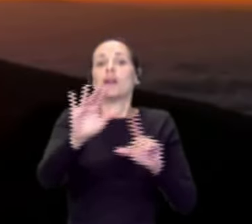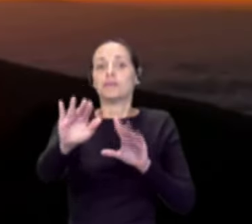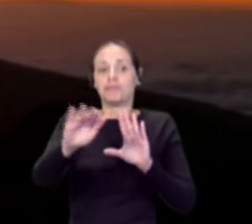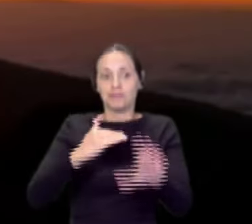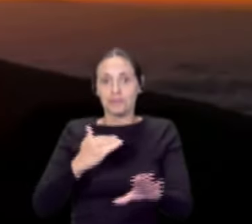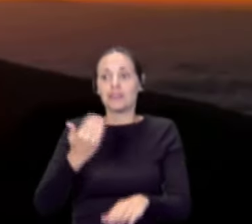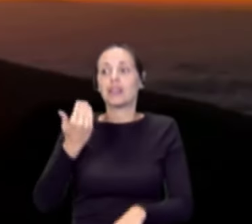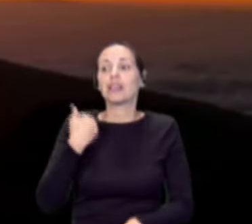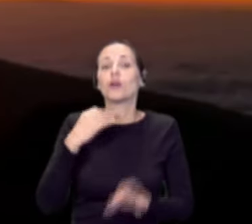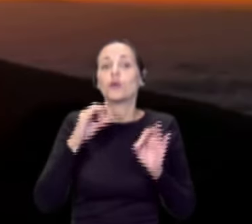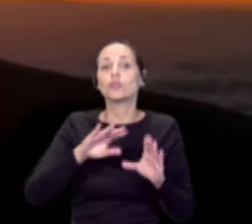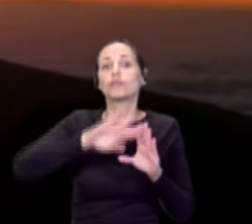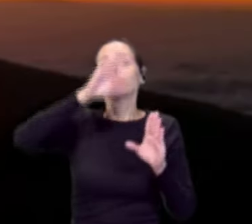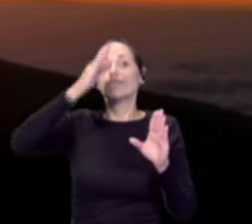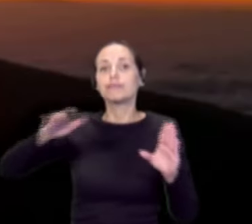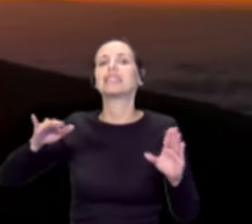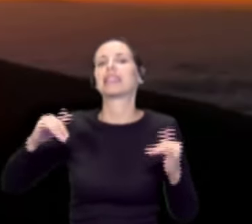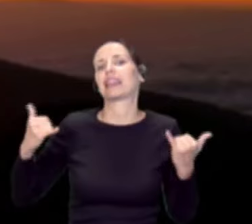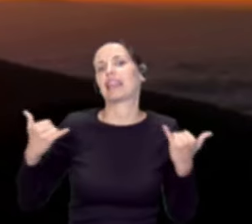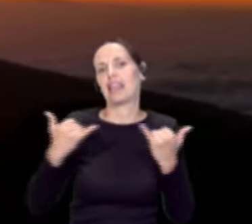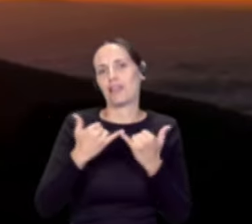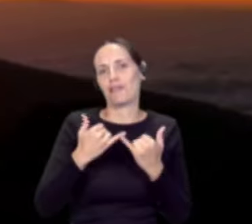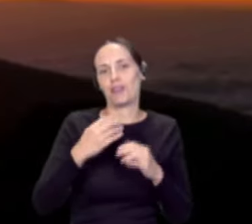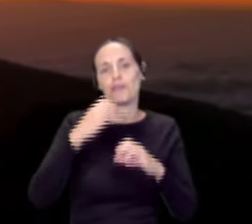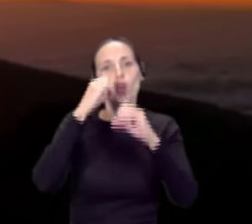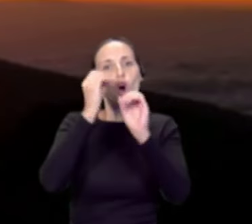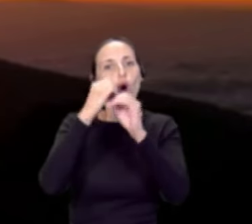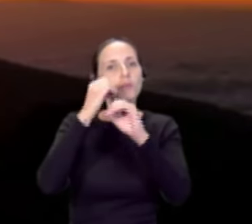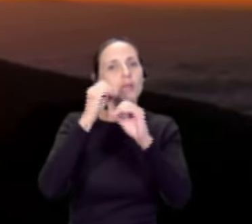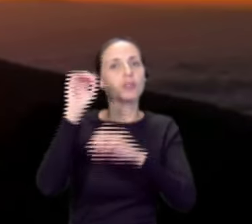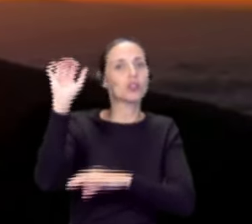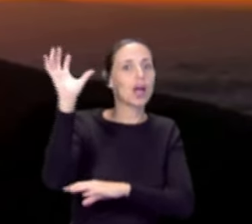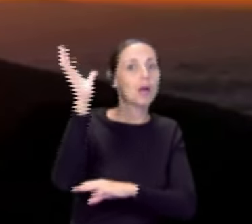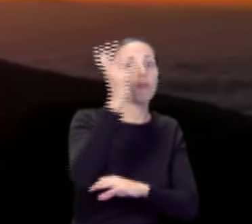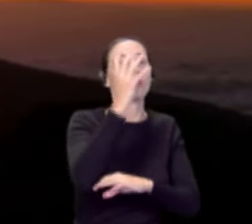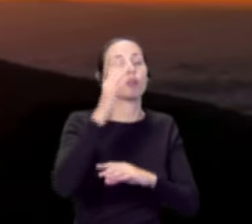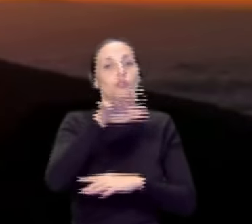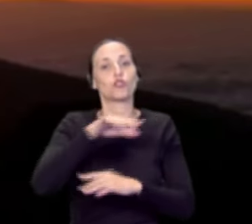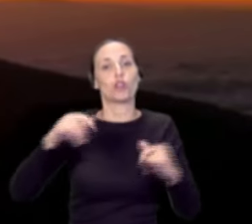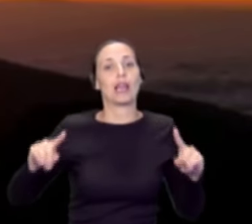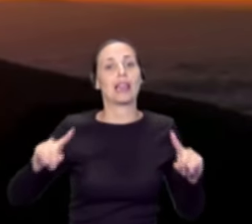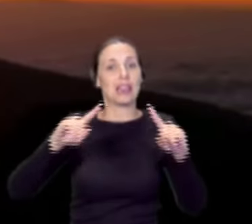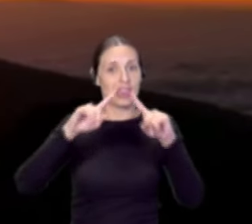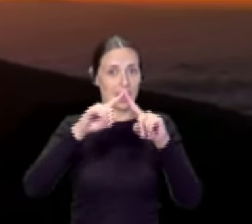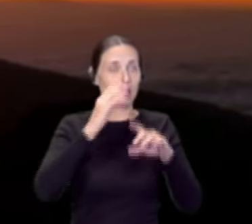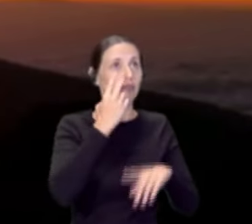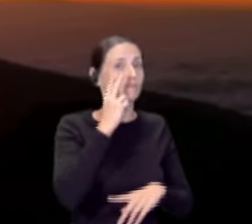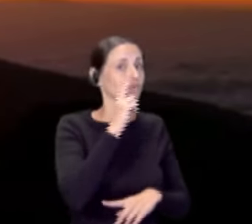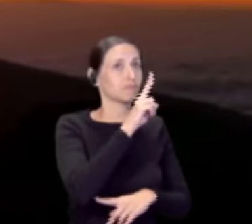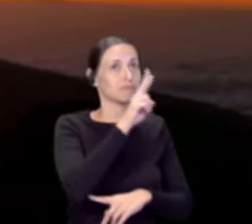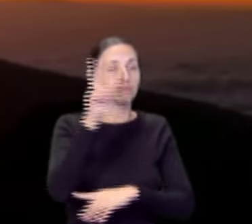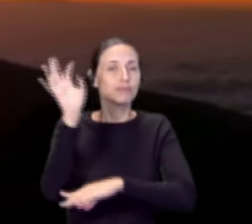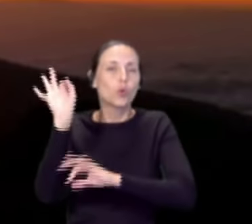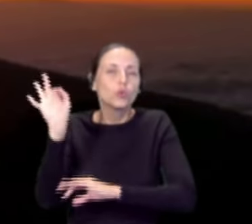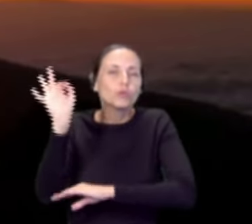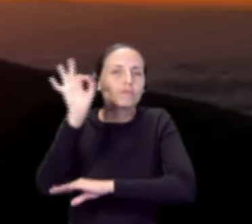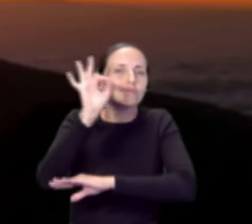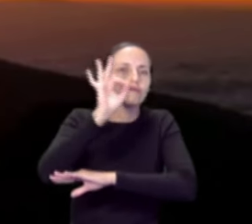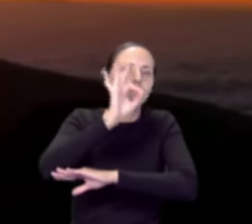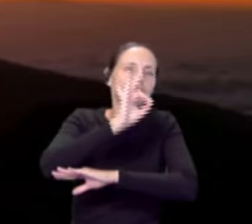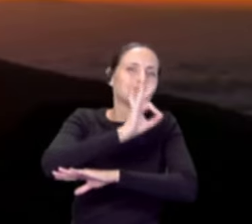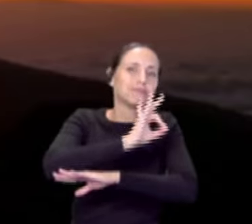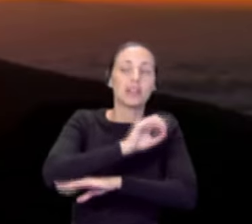ayer desde las cumbres de la isla de Tenerife, desde el Observatorio Atmosférico de Izaña, mirando hacia el cielo, pues las últimas luces del día.